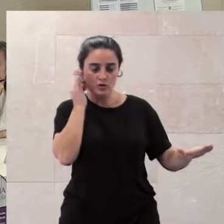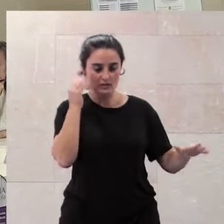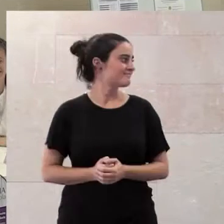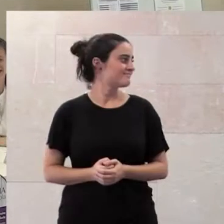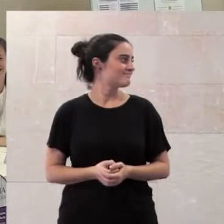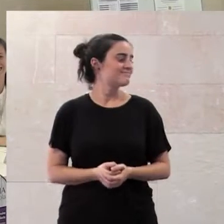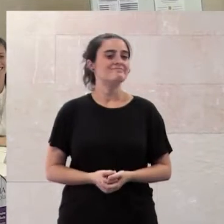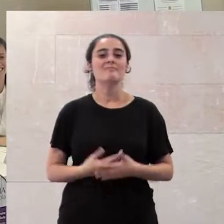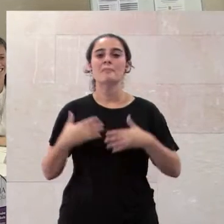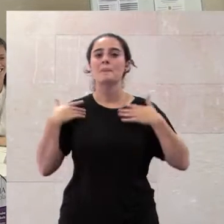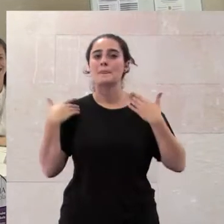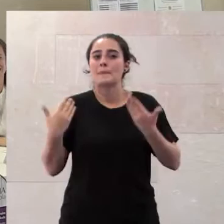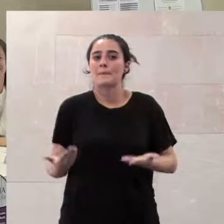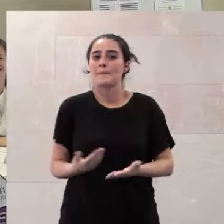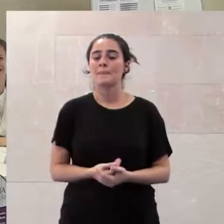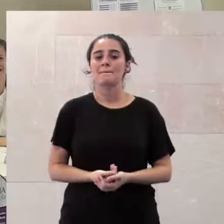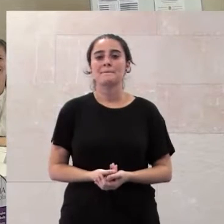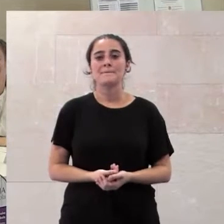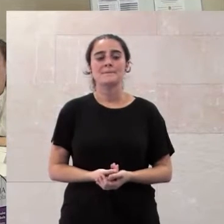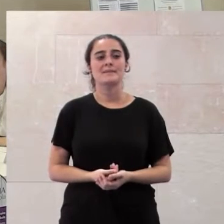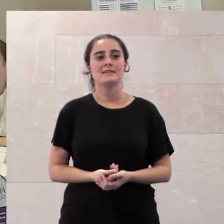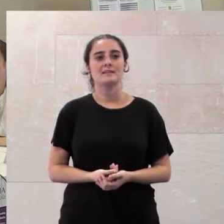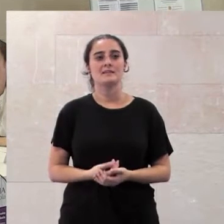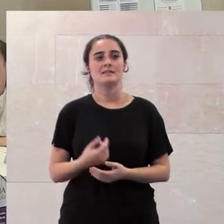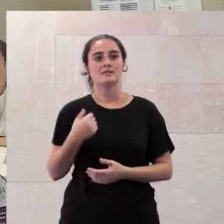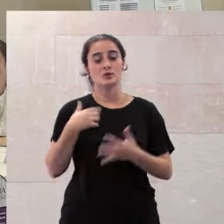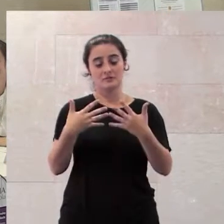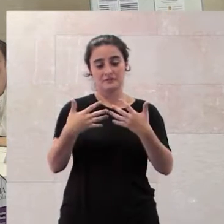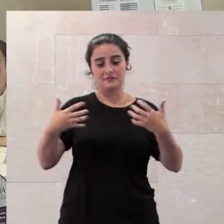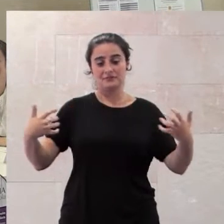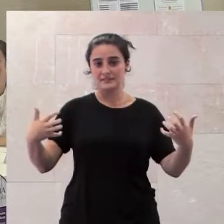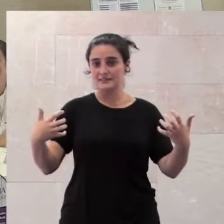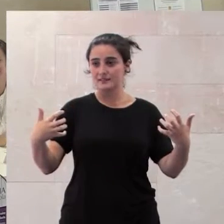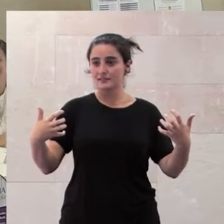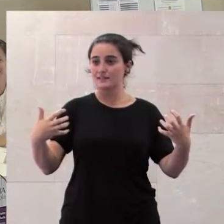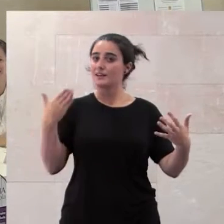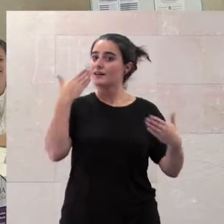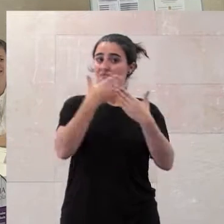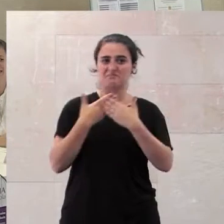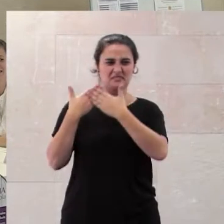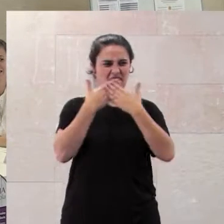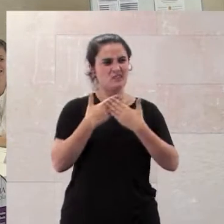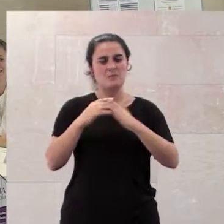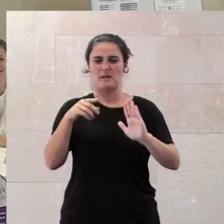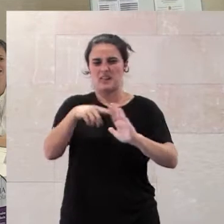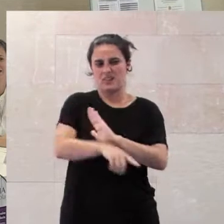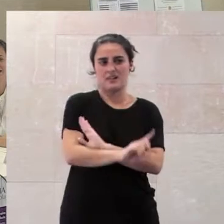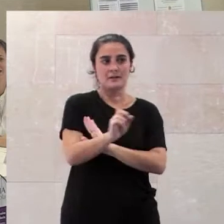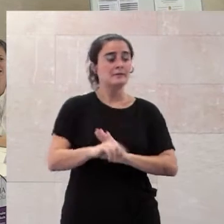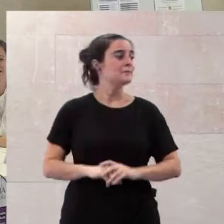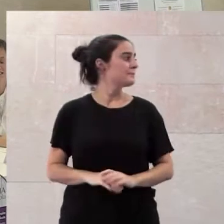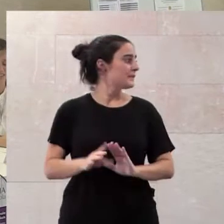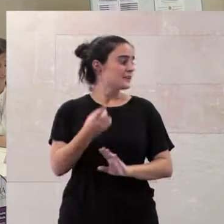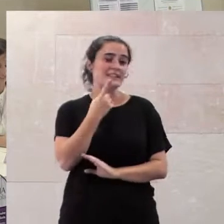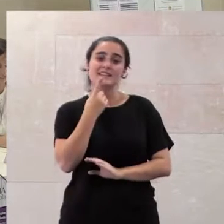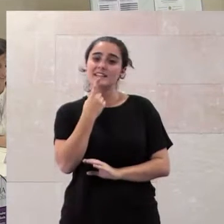tal. Entonces, por eso, ¿no? Bueno, no, tenía una cita de un estudio, pero bueno, no voy a entrar en eso, pero sí decir que